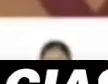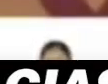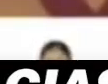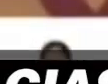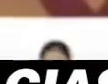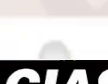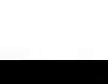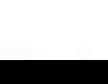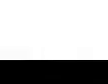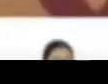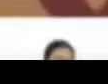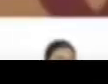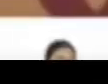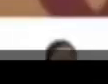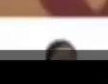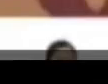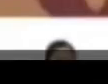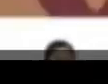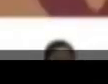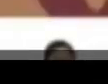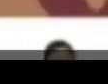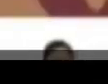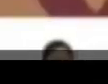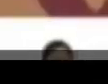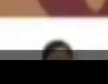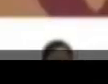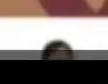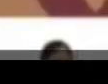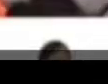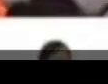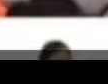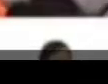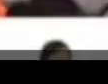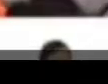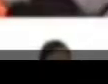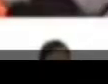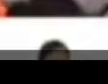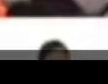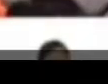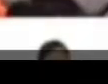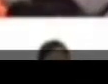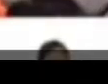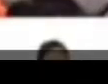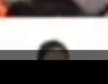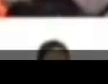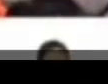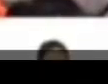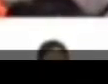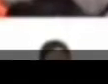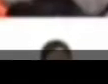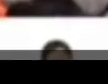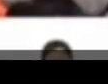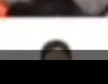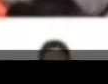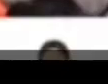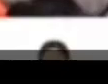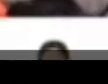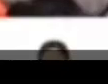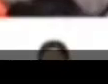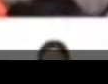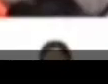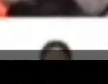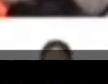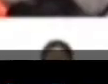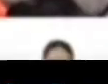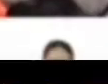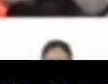eléctrica. Ahí en el 2008... nos movilizamos todos nuevamente. Ahí surgió